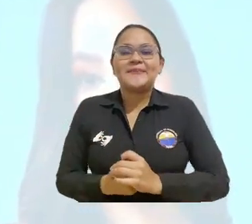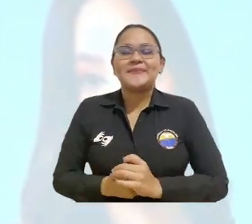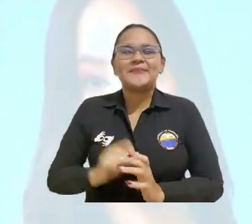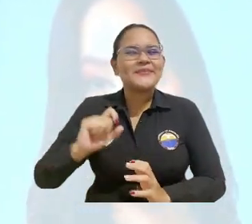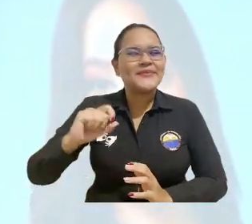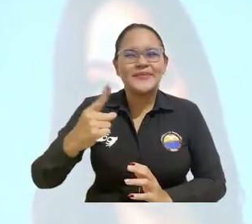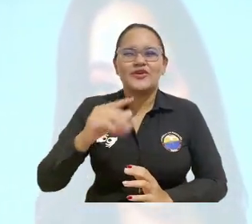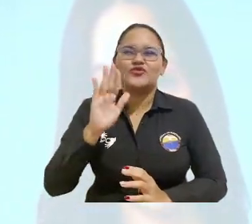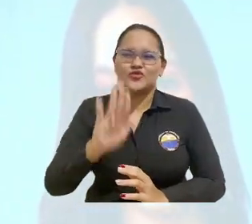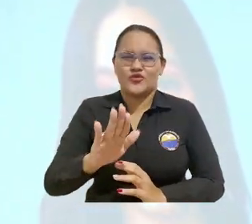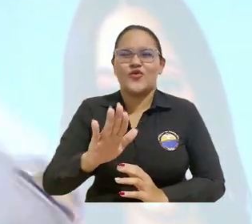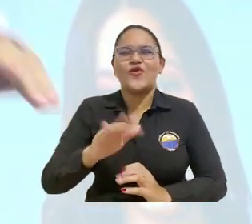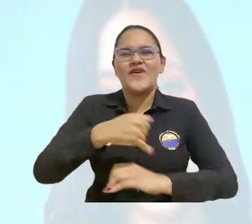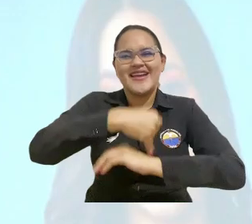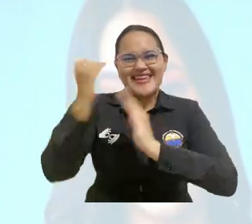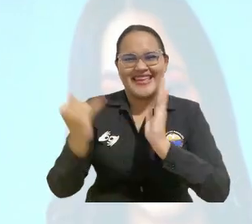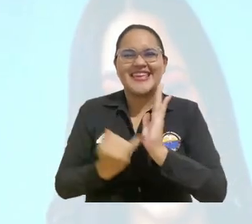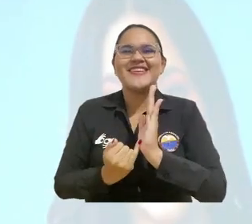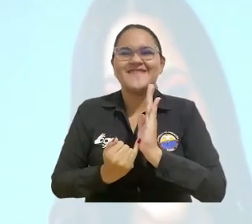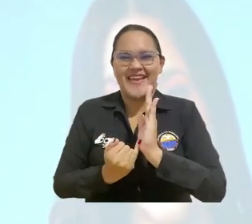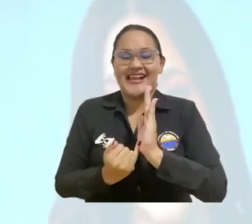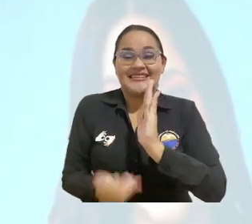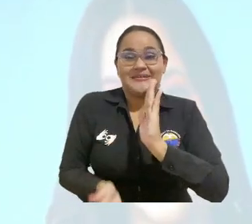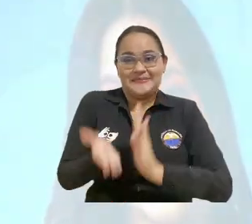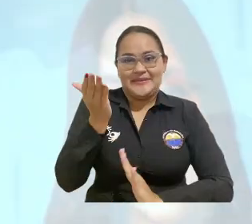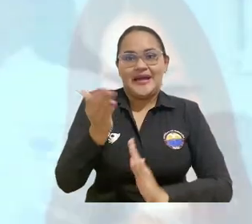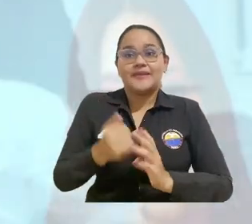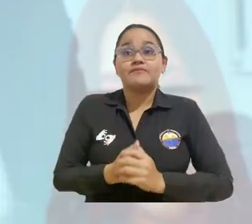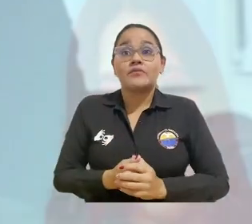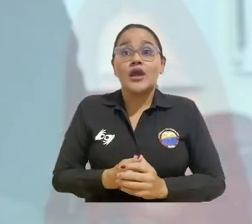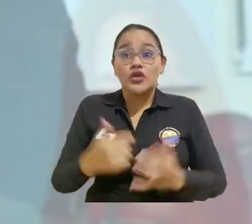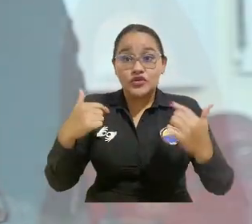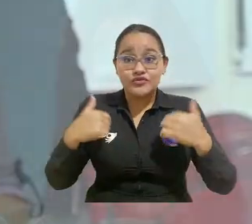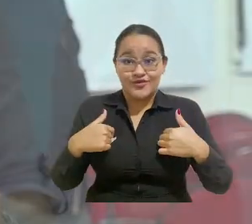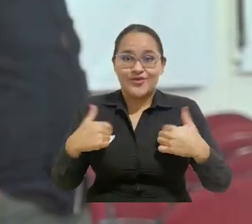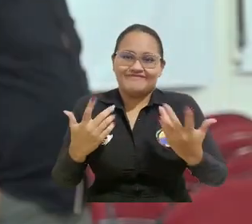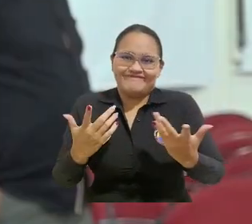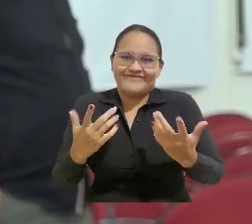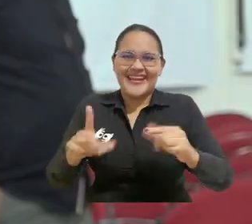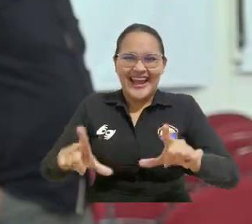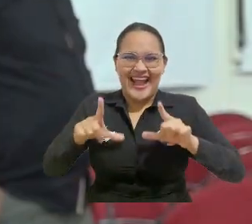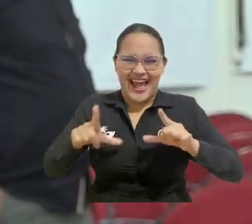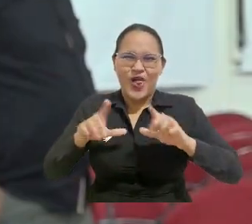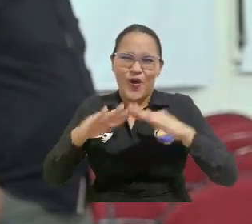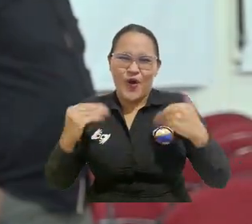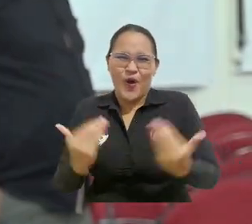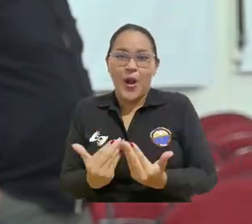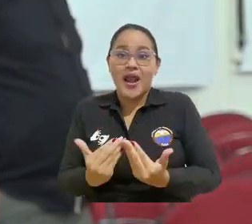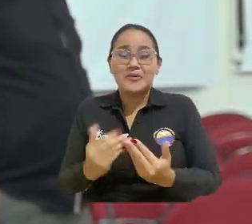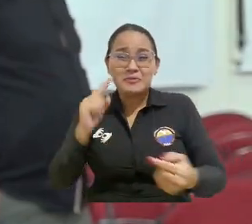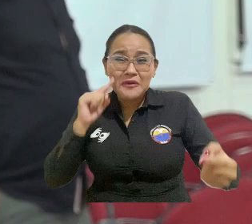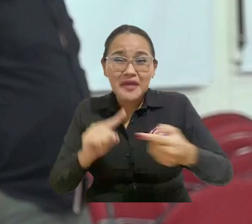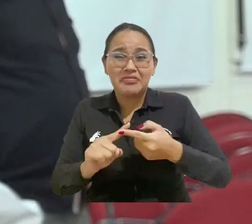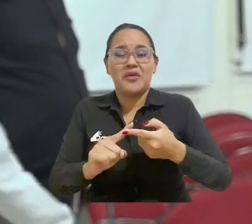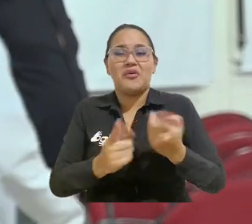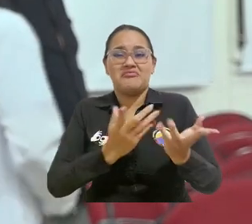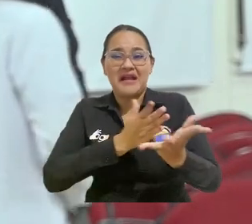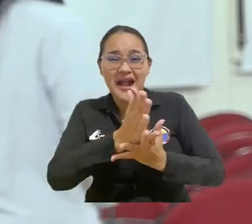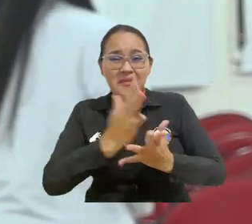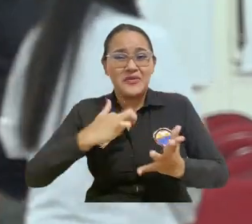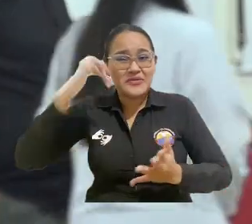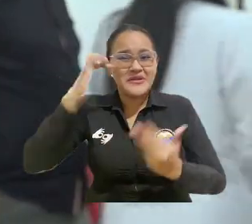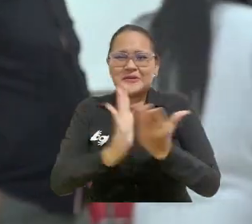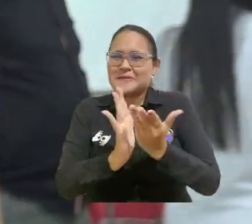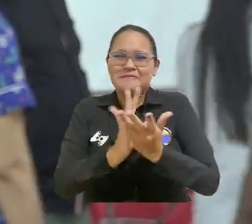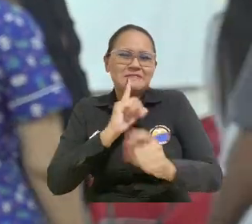Yo soy talento Magdalena, fui el primer puntaje. En ese momento, cuando yo me gradué, no tenía las facilidades de poder